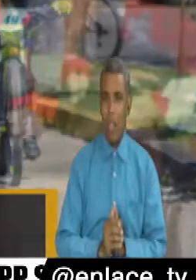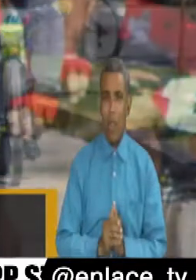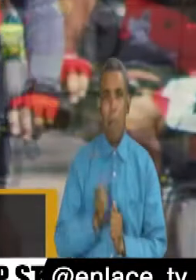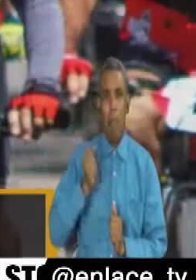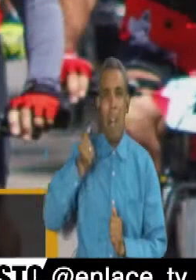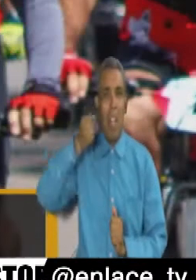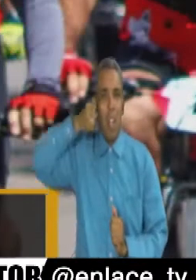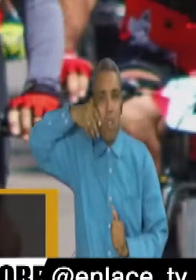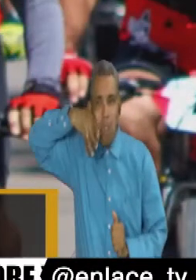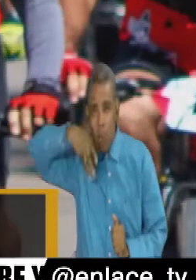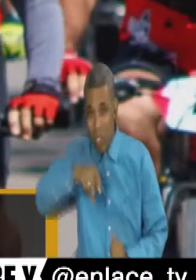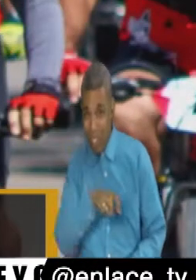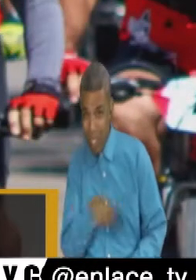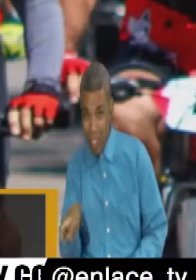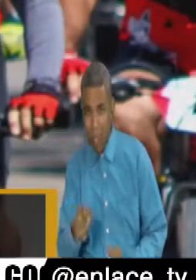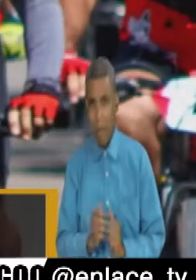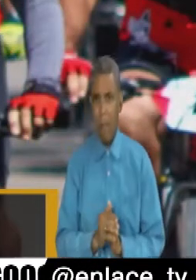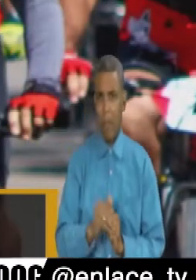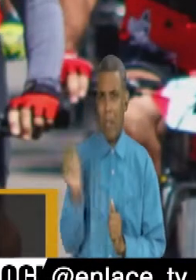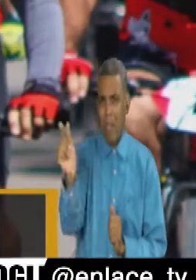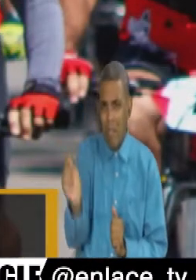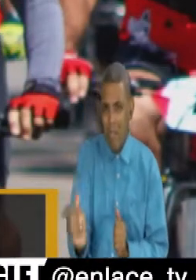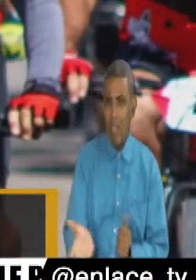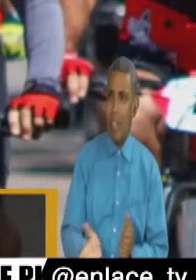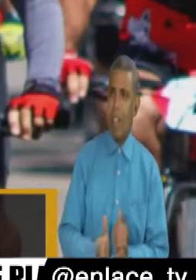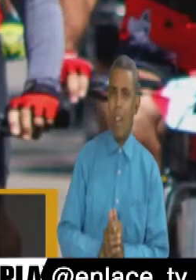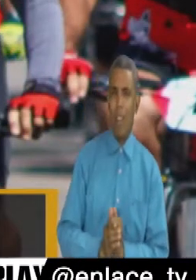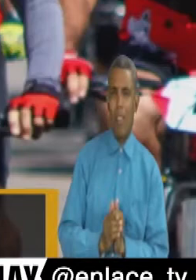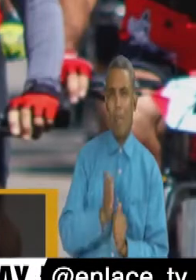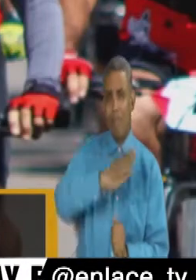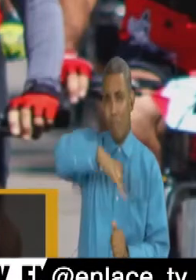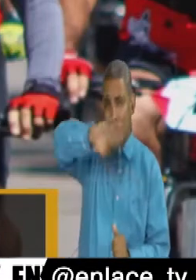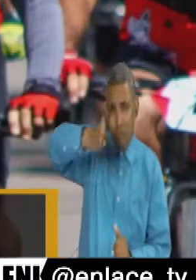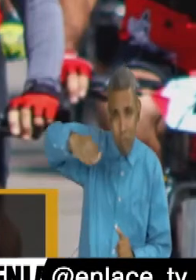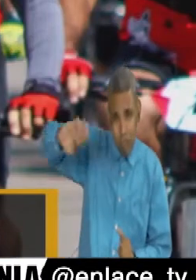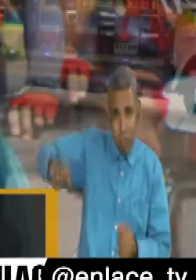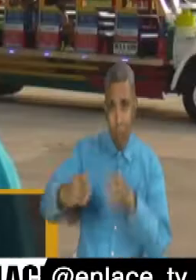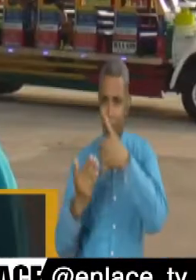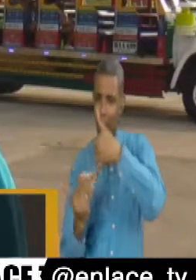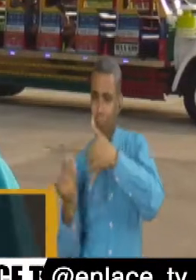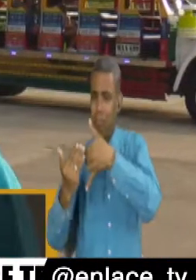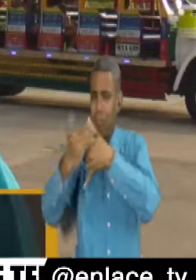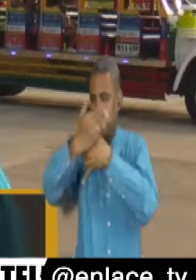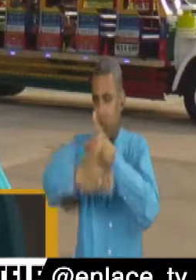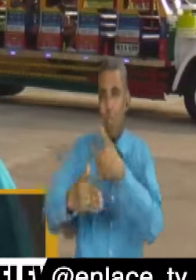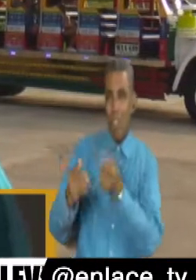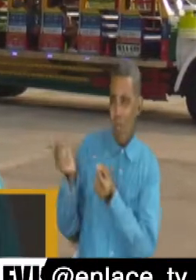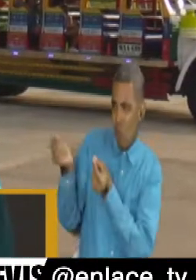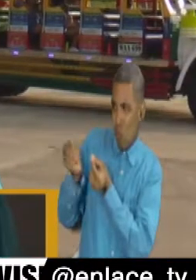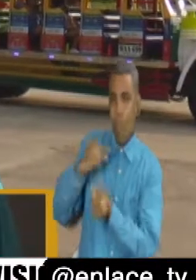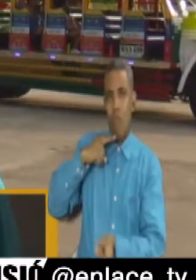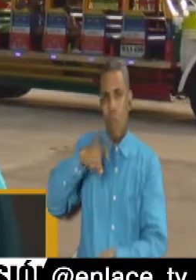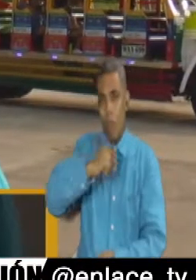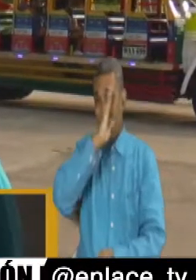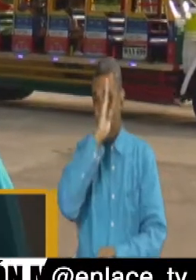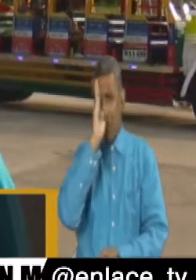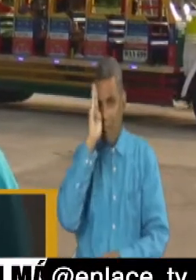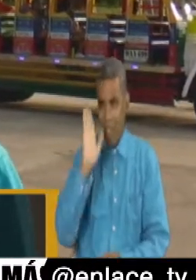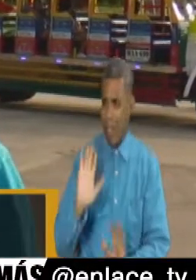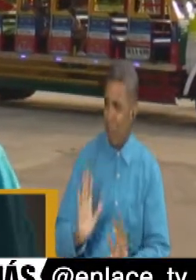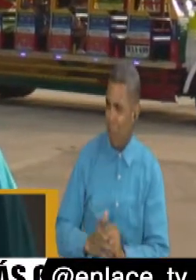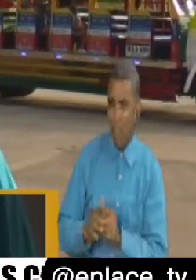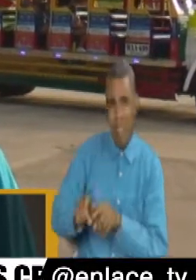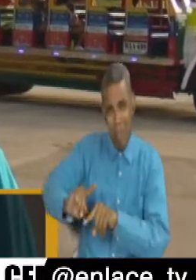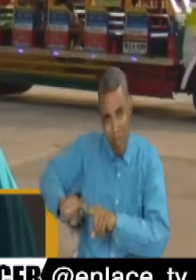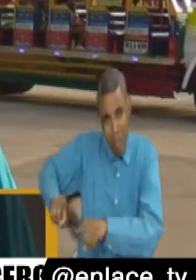Santander, Risaralda, Antioquia, los vecinos, Bucaramanga, San Gil y el resto de